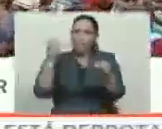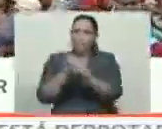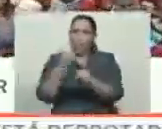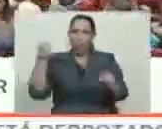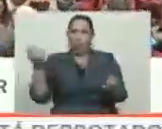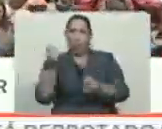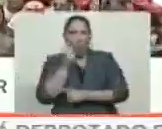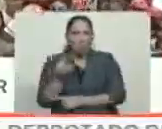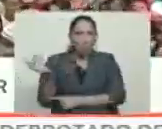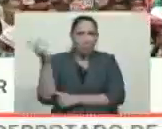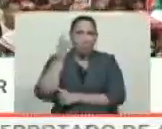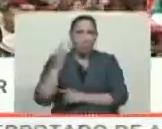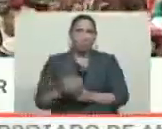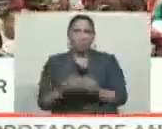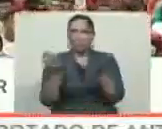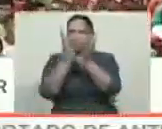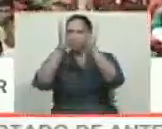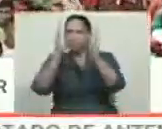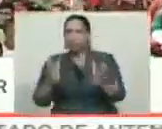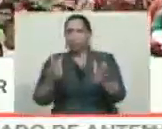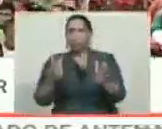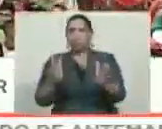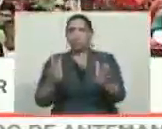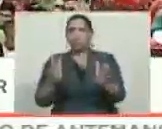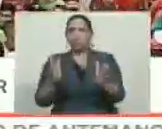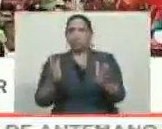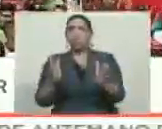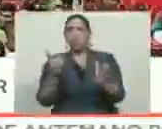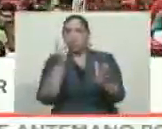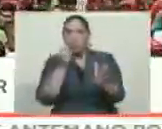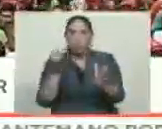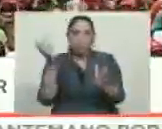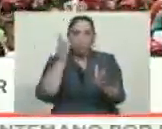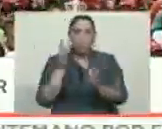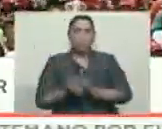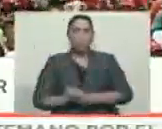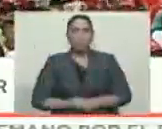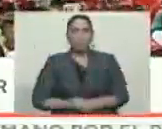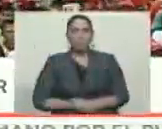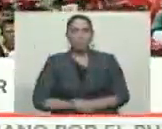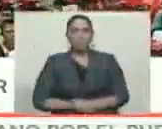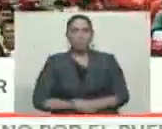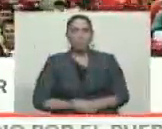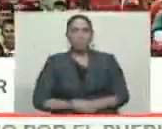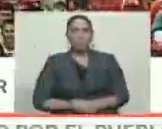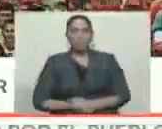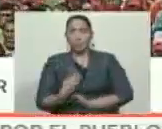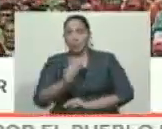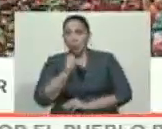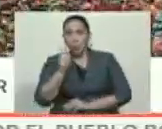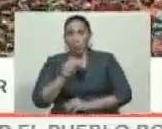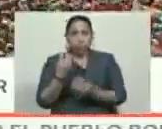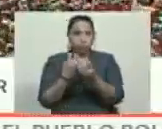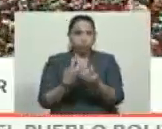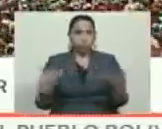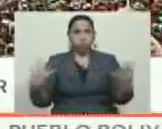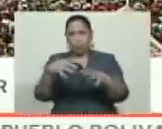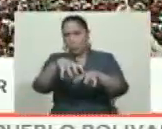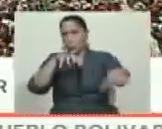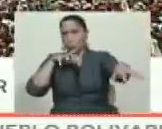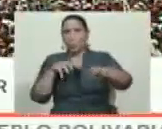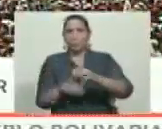las trabajadoras, los estudiantes, las estudiantes, de los jóvenes, las